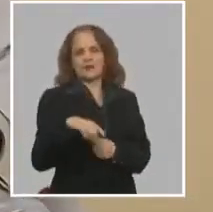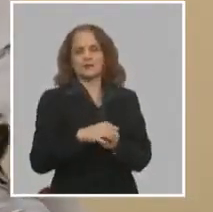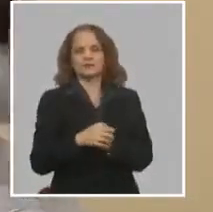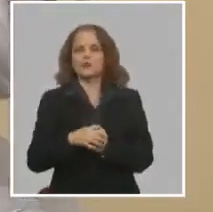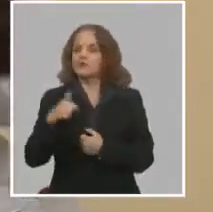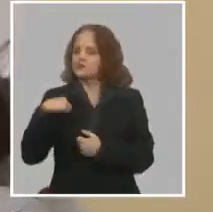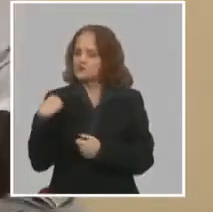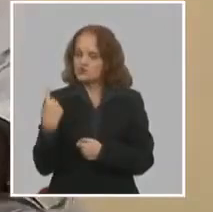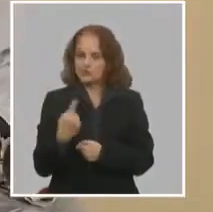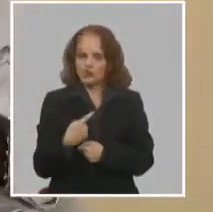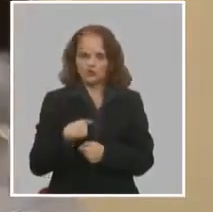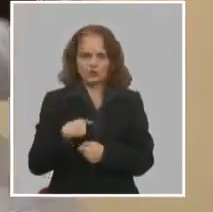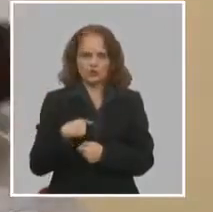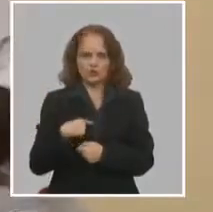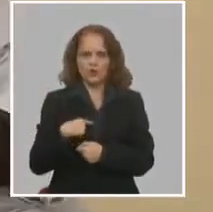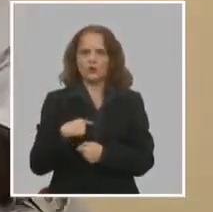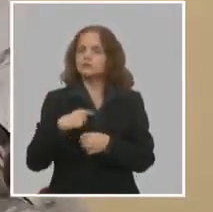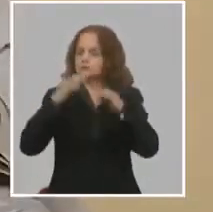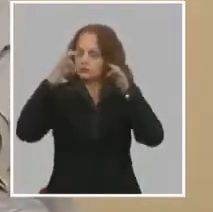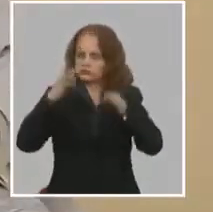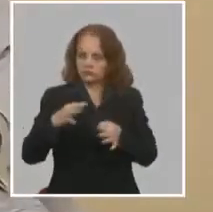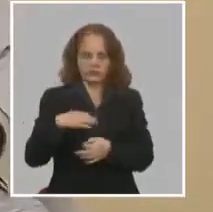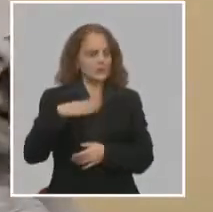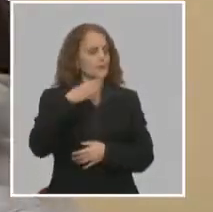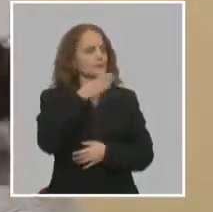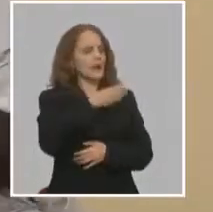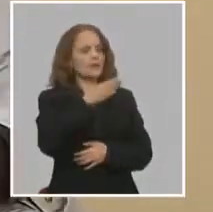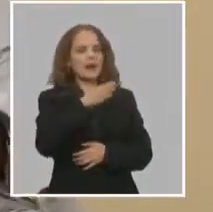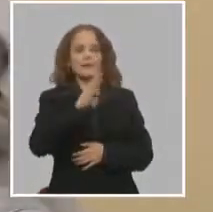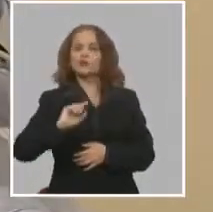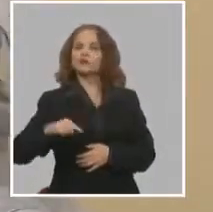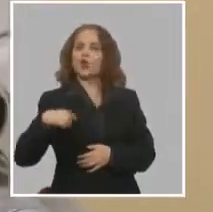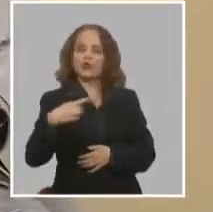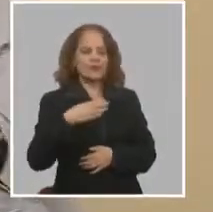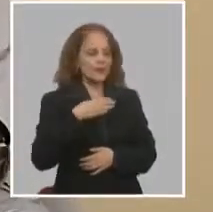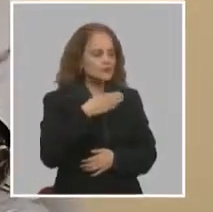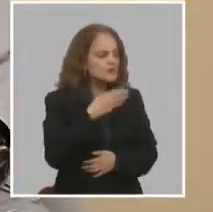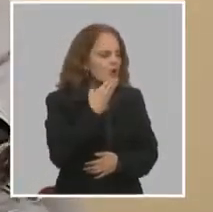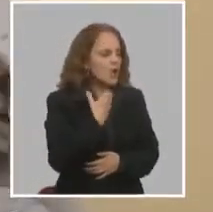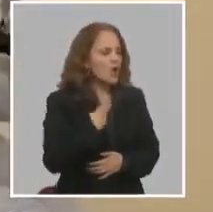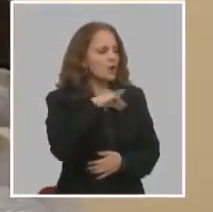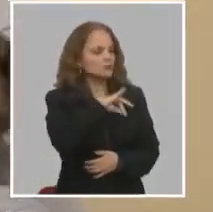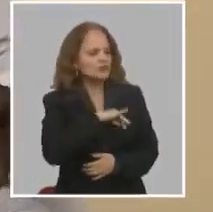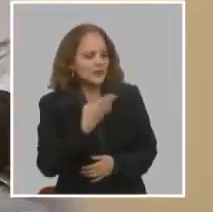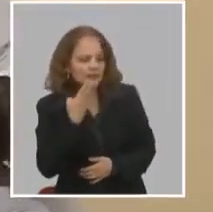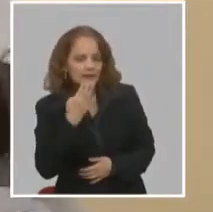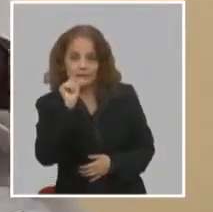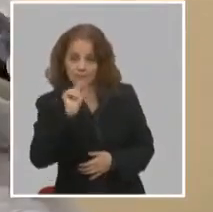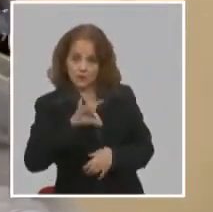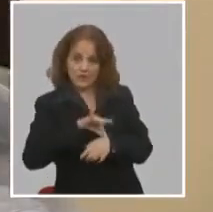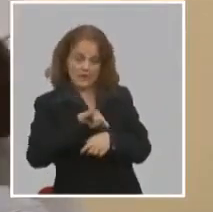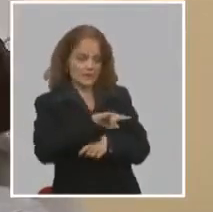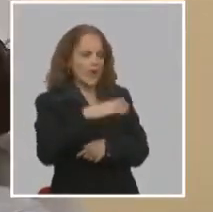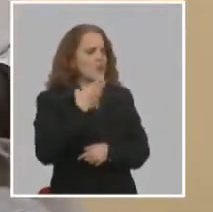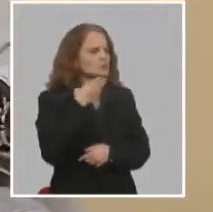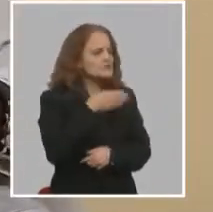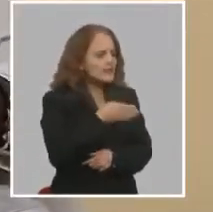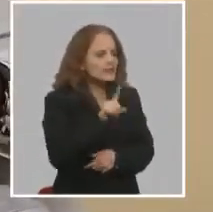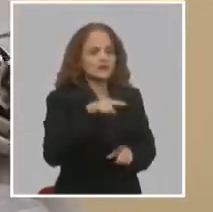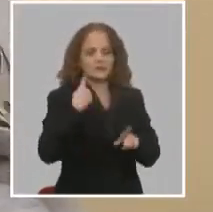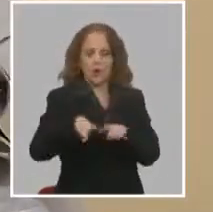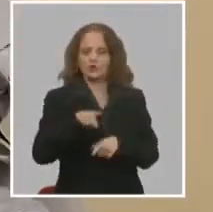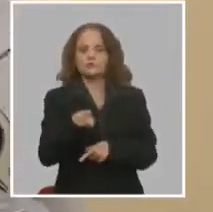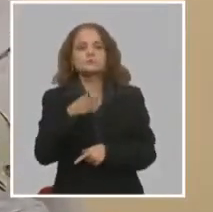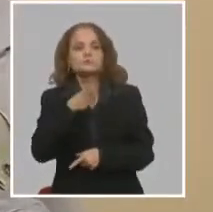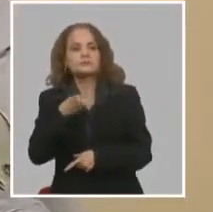diario. Entrar a la zona roja, ver los pacientes, estar con ellos, preguntarle cómo están. Y de acuerdo a eso, evitamos que